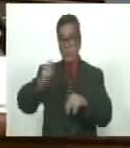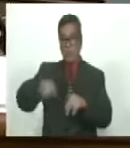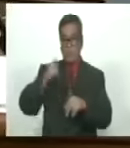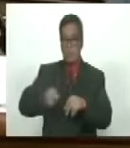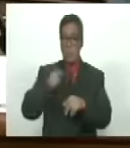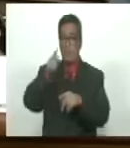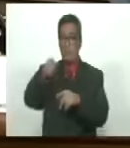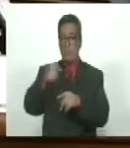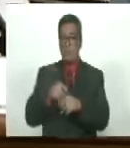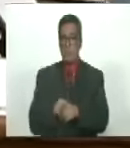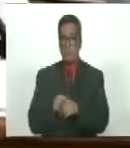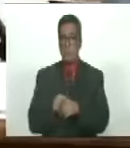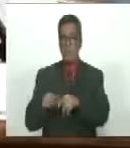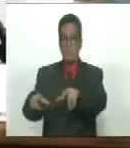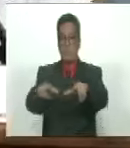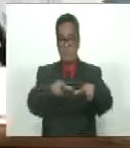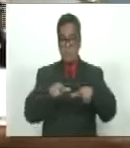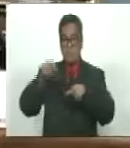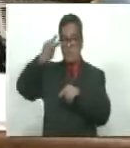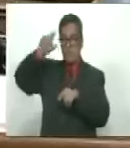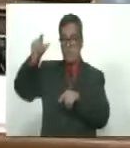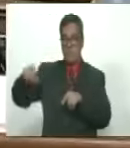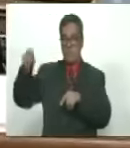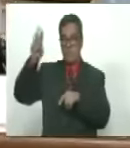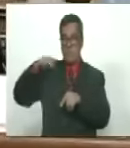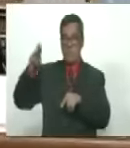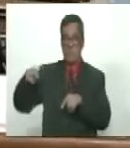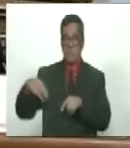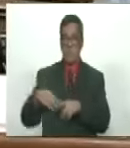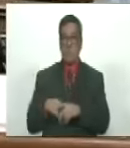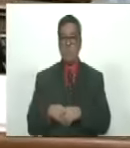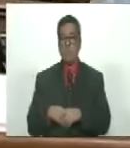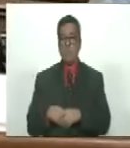con competencia en el territorio de la Guayana Esequiba.